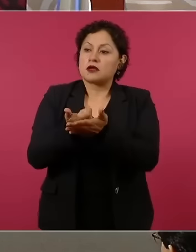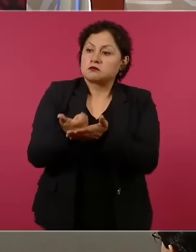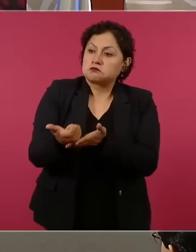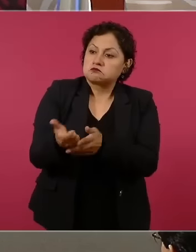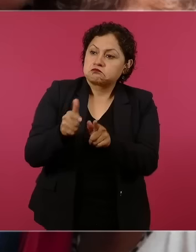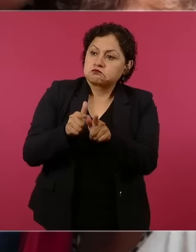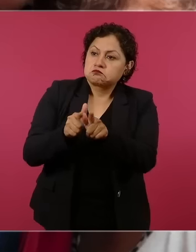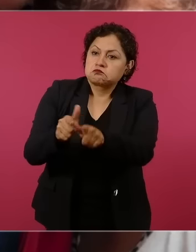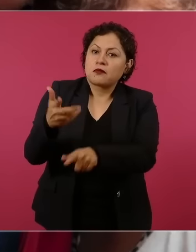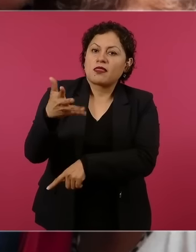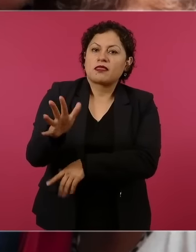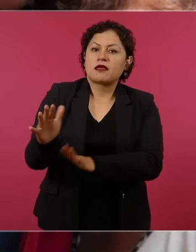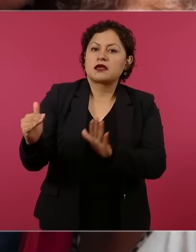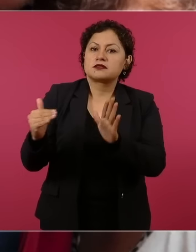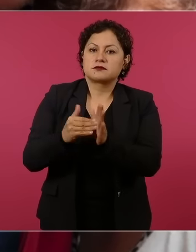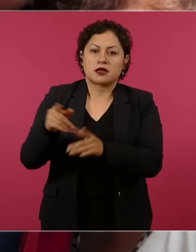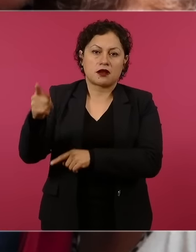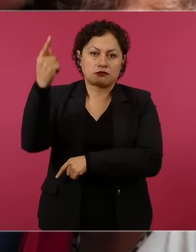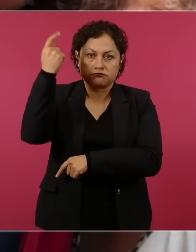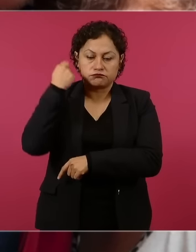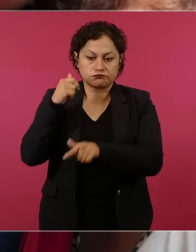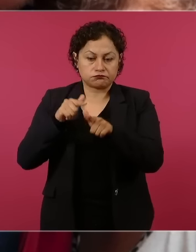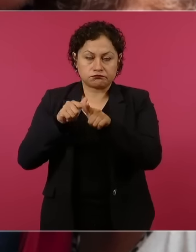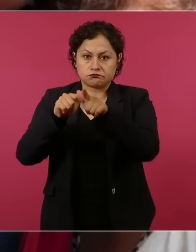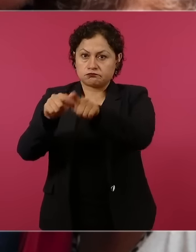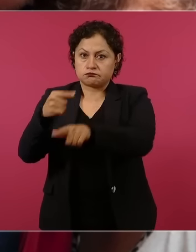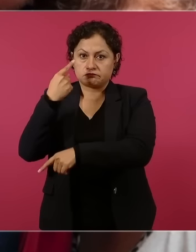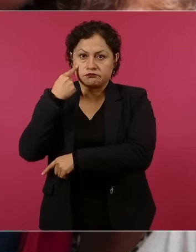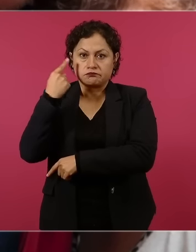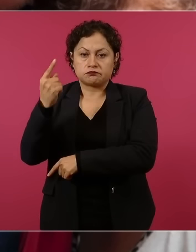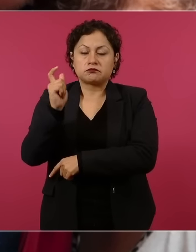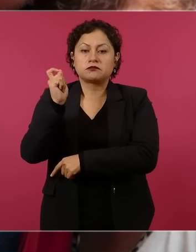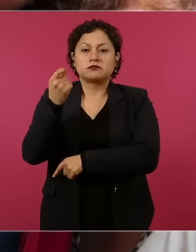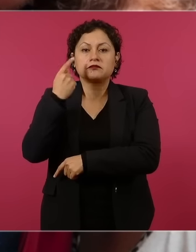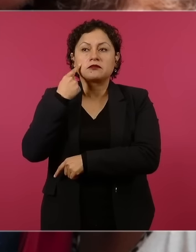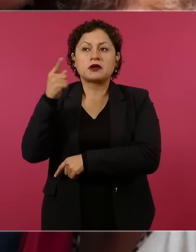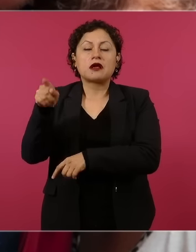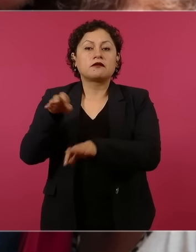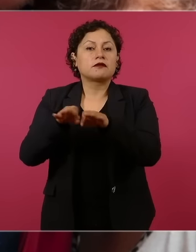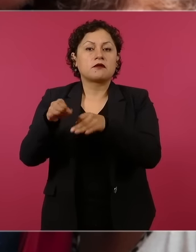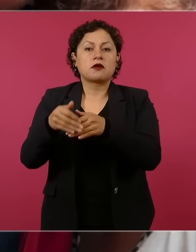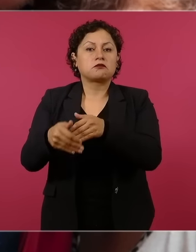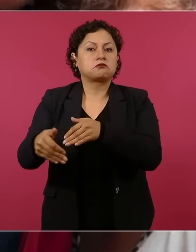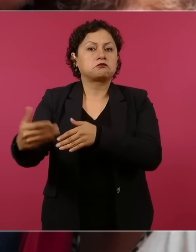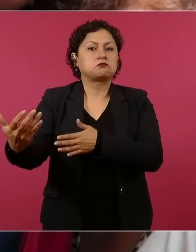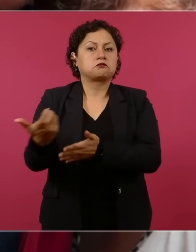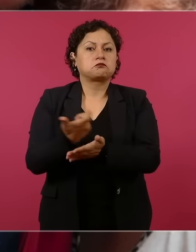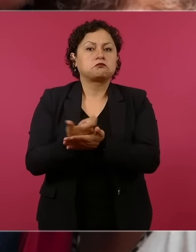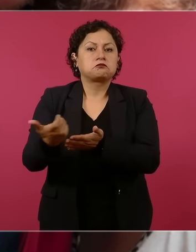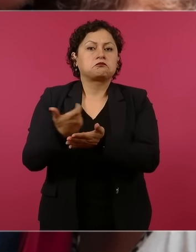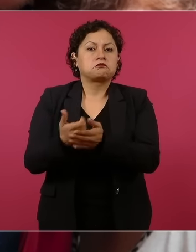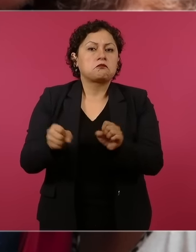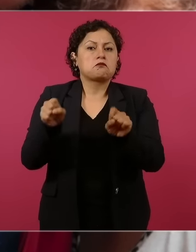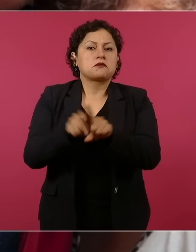un 100% de rendimiento a la hora en la última etapa de su vida. ¿Pero qué sucedió?